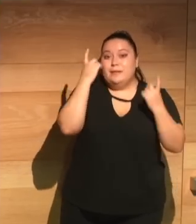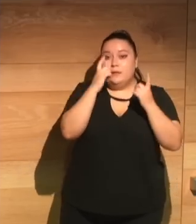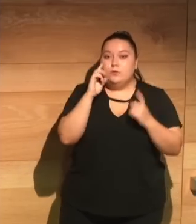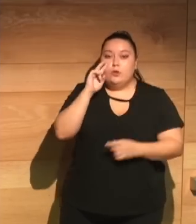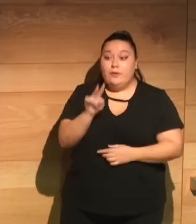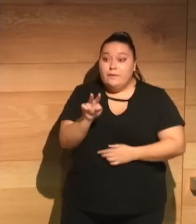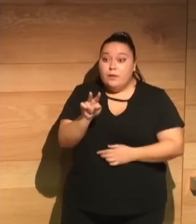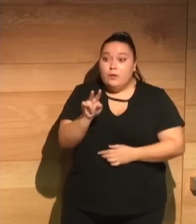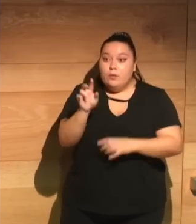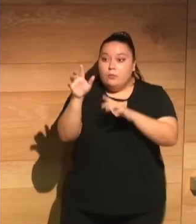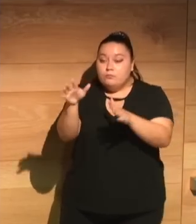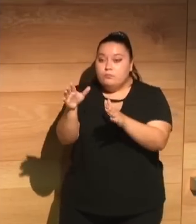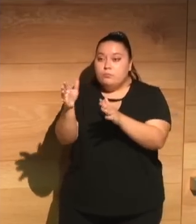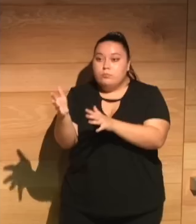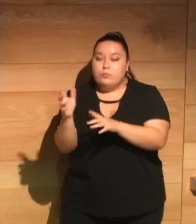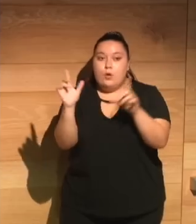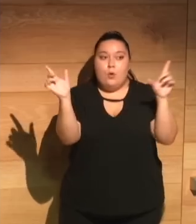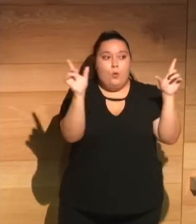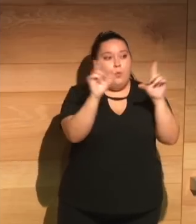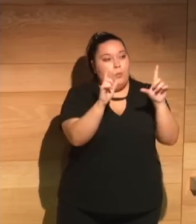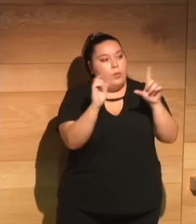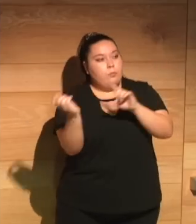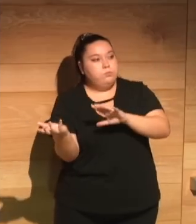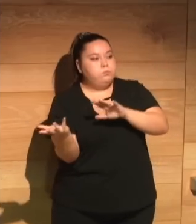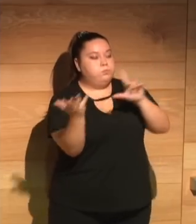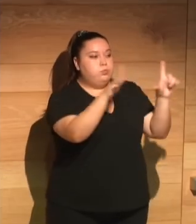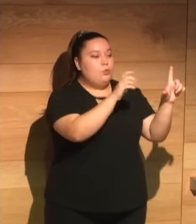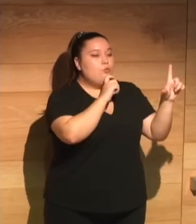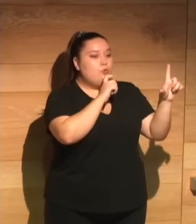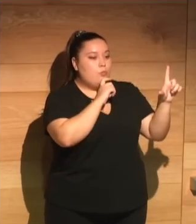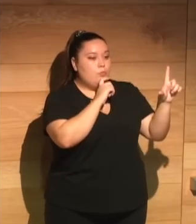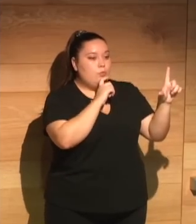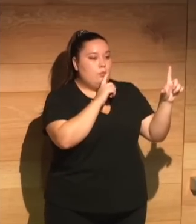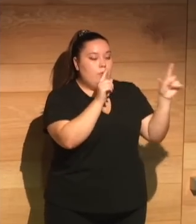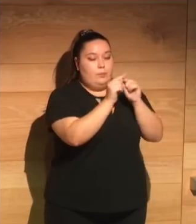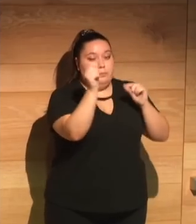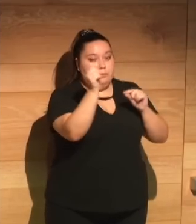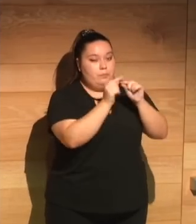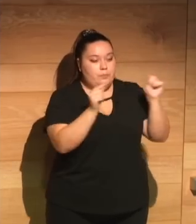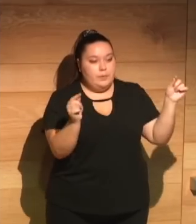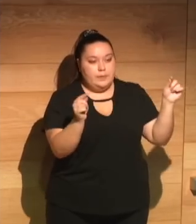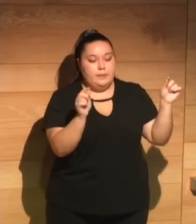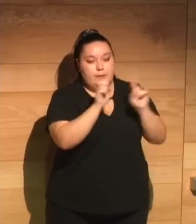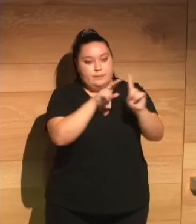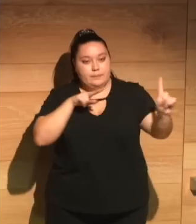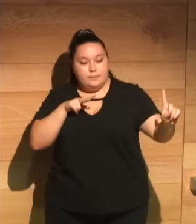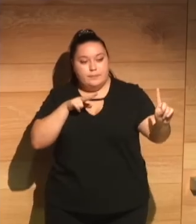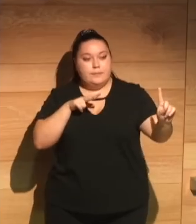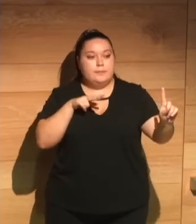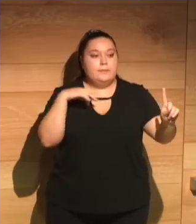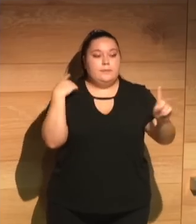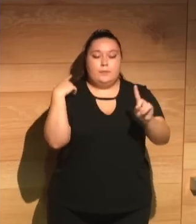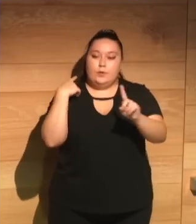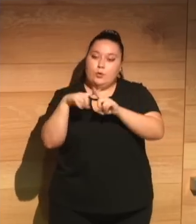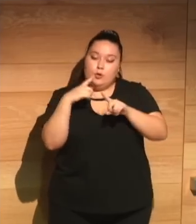veo, cómo puede quedar plasmado en un cuadro de forma exacta. En términos de proporciones, uh-huh. en términos de perspectiva, se empiezan